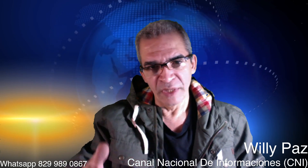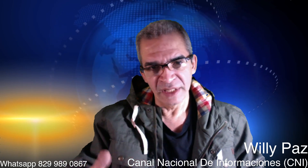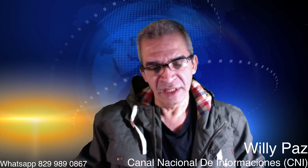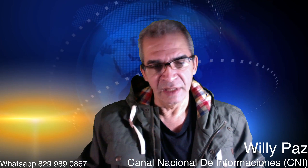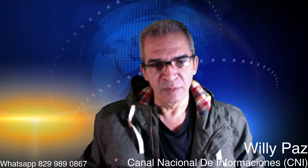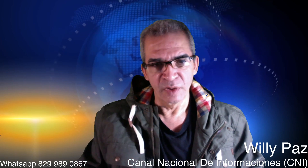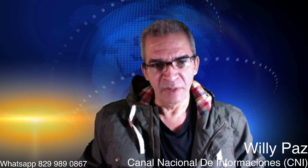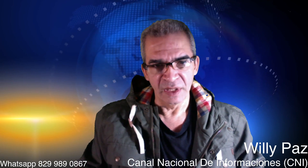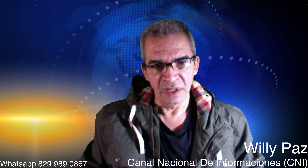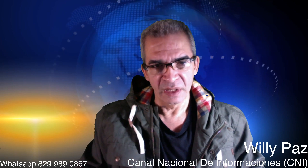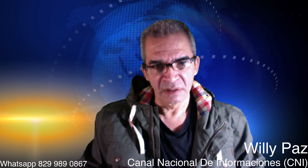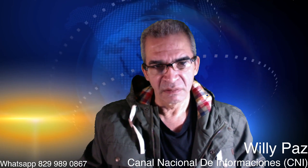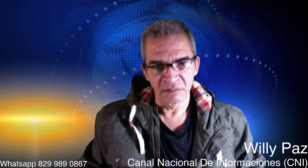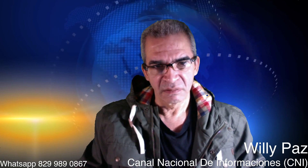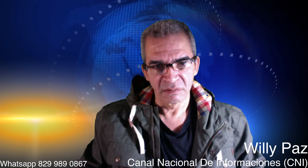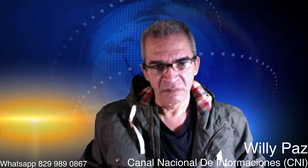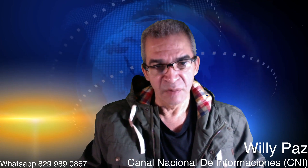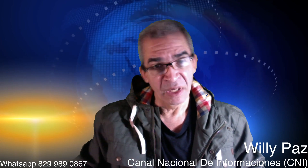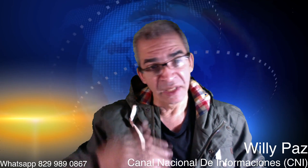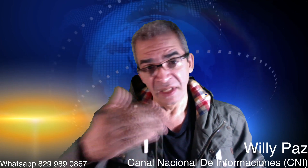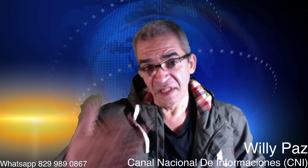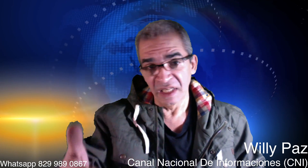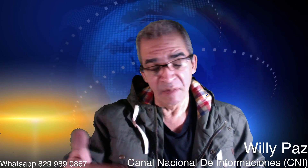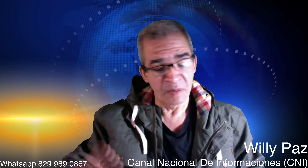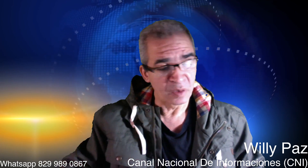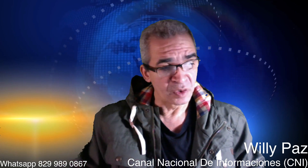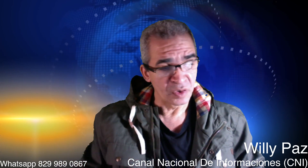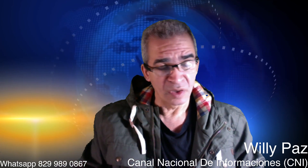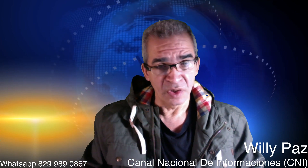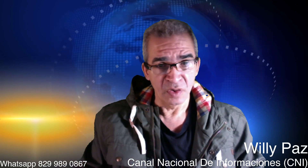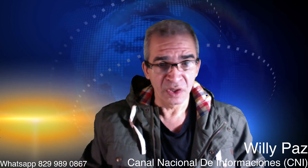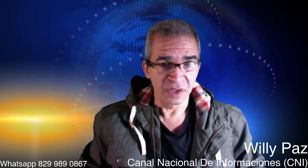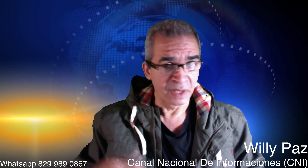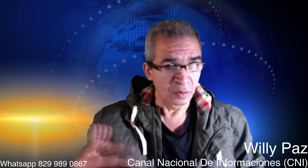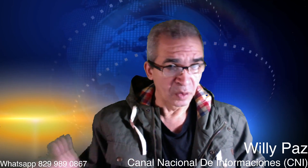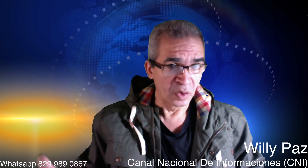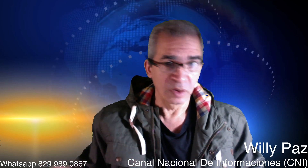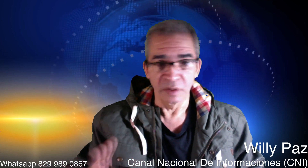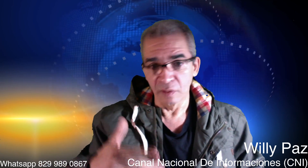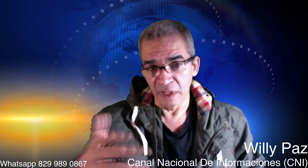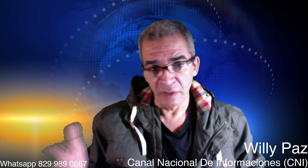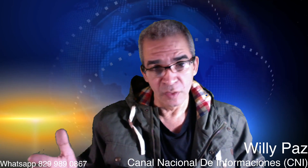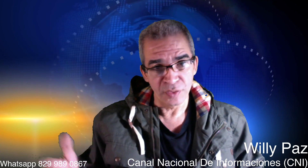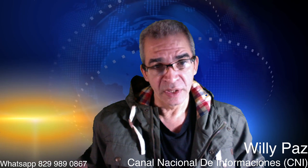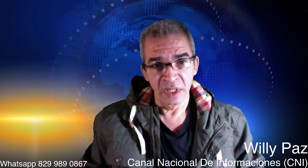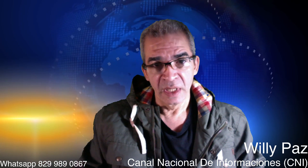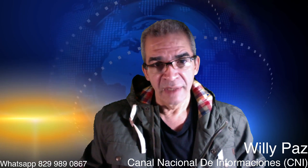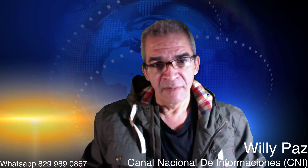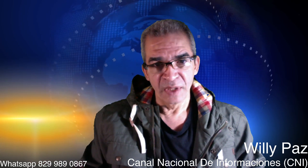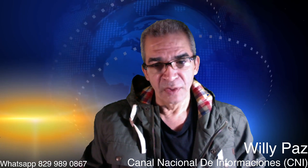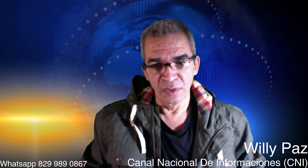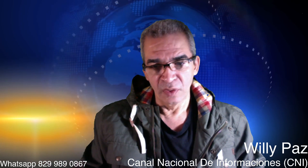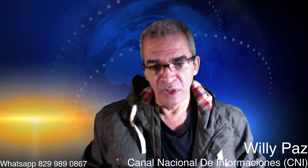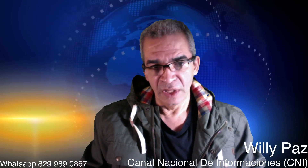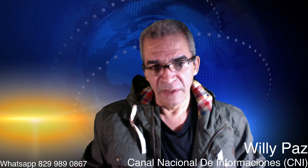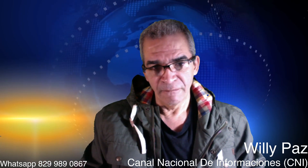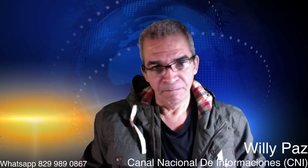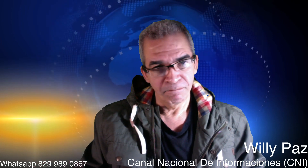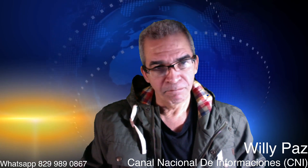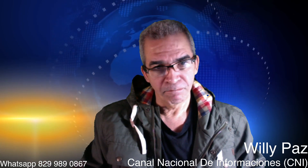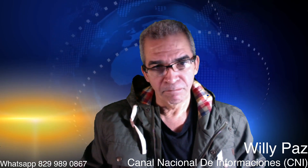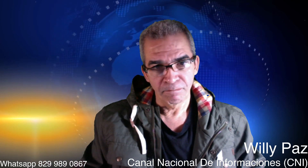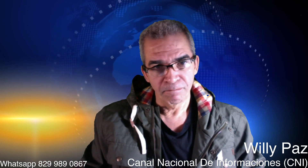cómo ve ese tipo de medidas. Y Pellegrín está en la misma condición que yo, que se vacunó, que todas las cosas, pero...